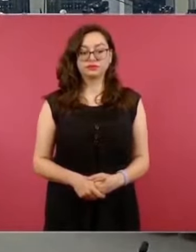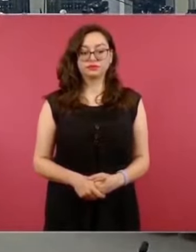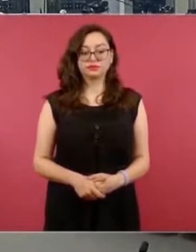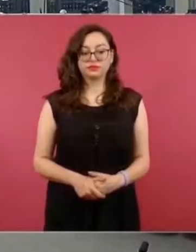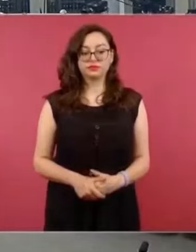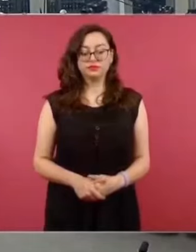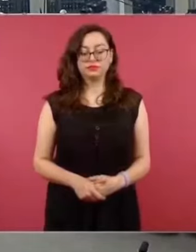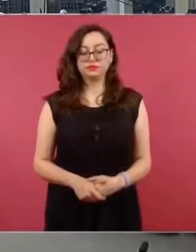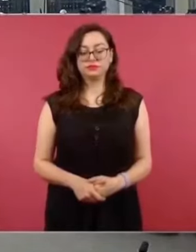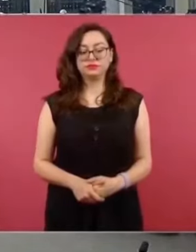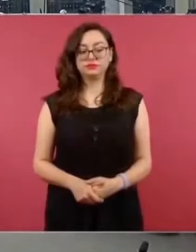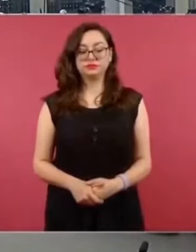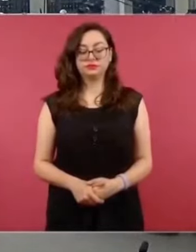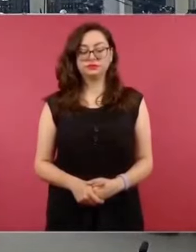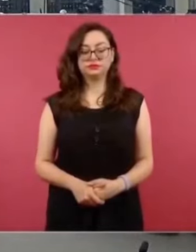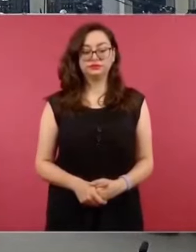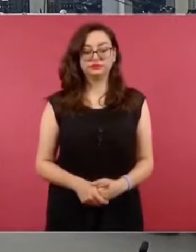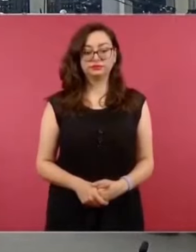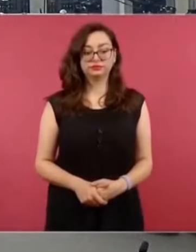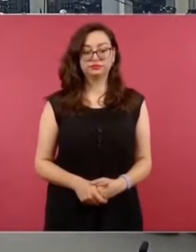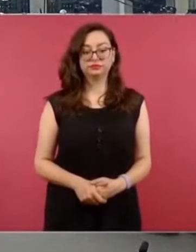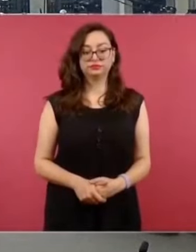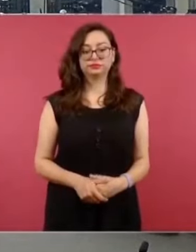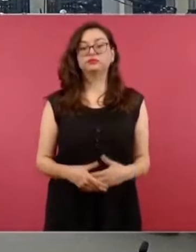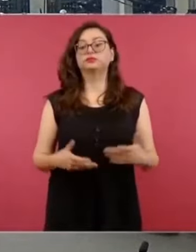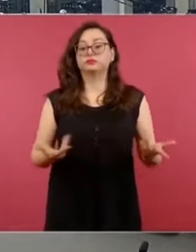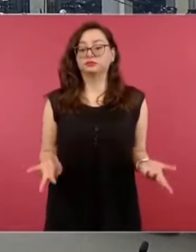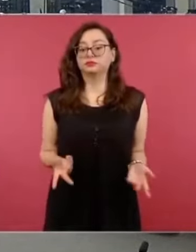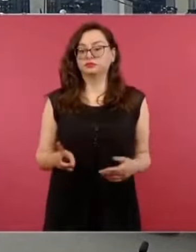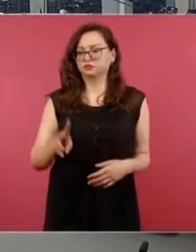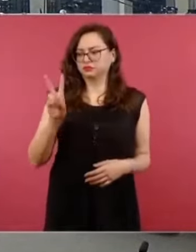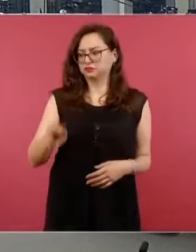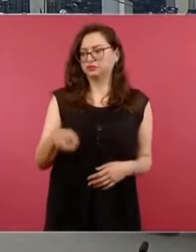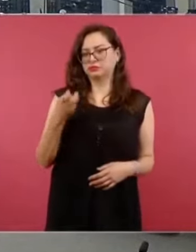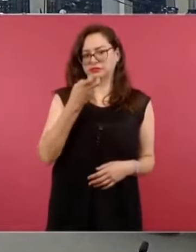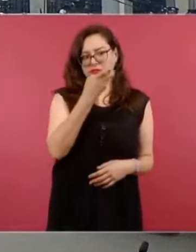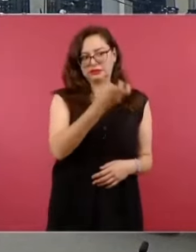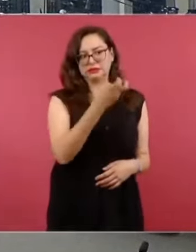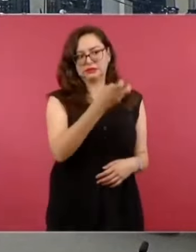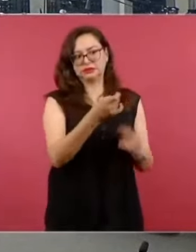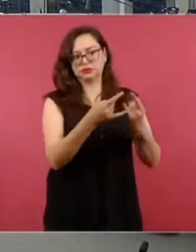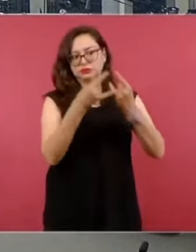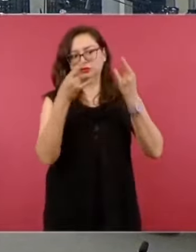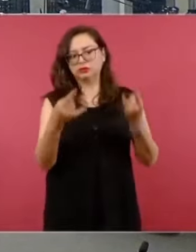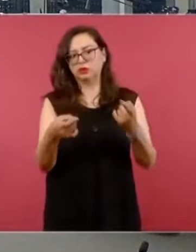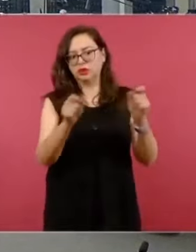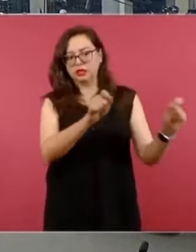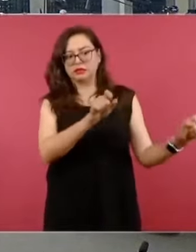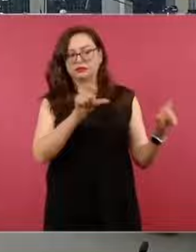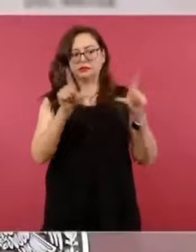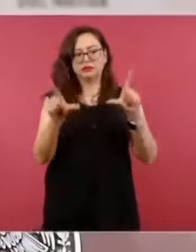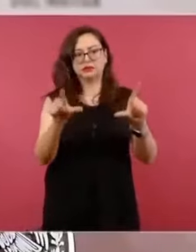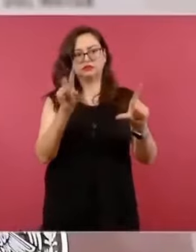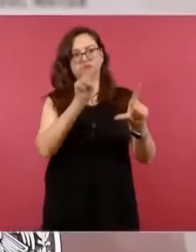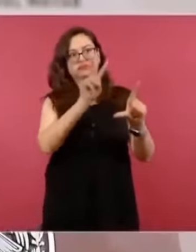Es un párrafo, pero es muy aleccionador. Y además,